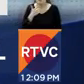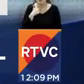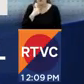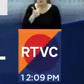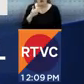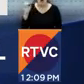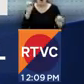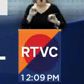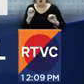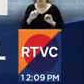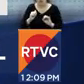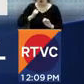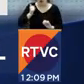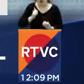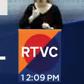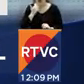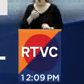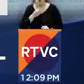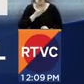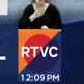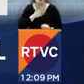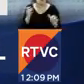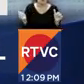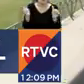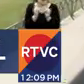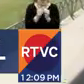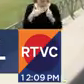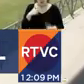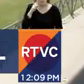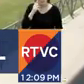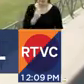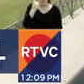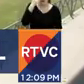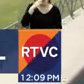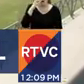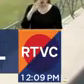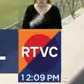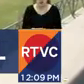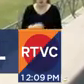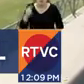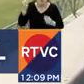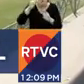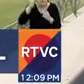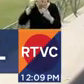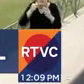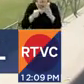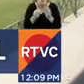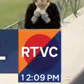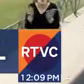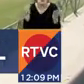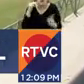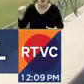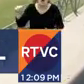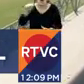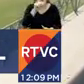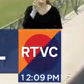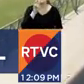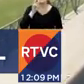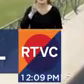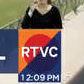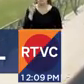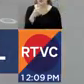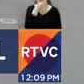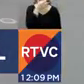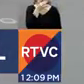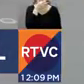si le daba la oportunidad de que él fuera mi primer hombre. Aunque son varias las posibles implicadas, habría 3 denuncias formales hasta